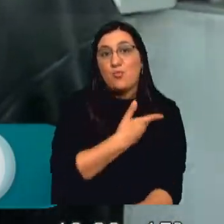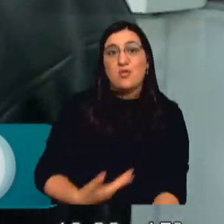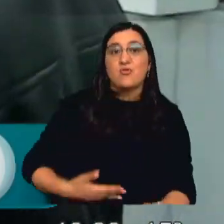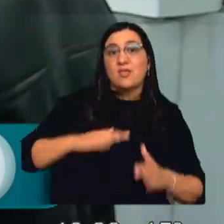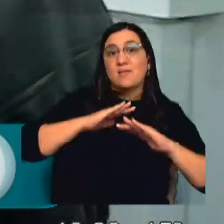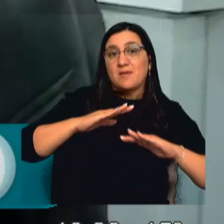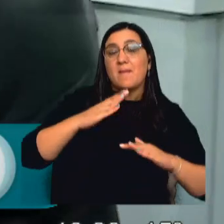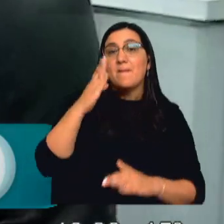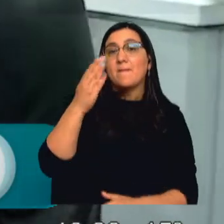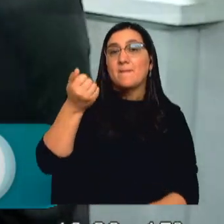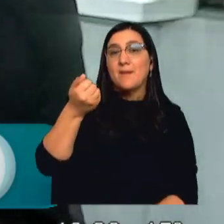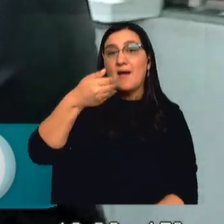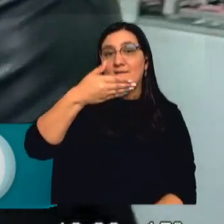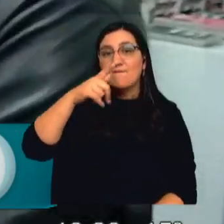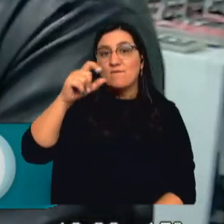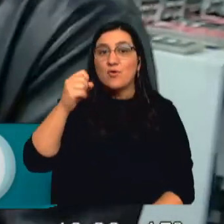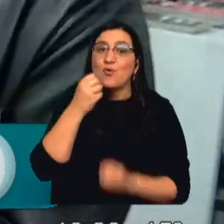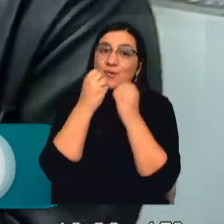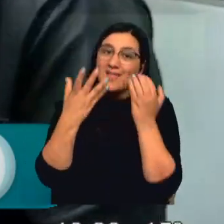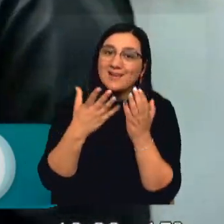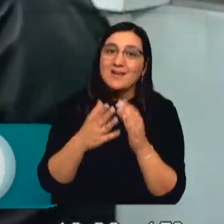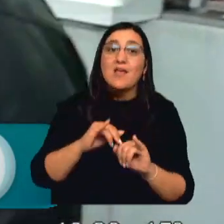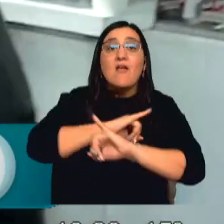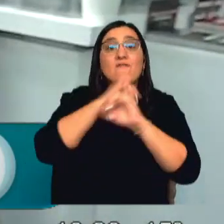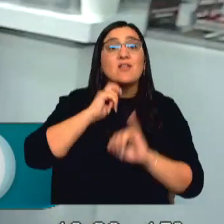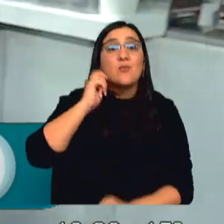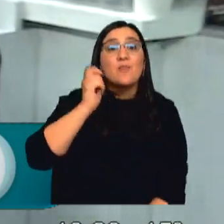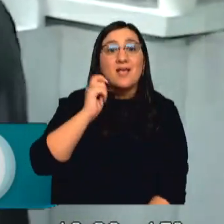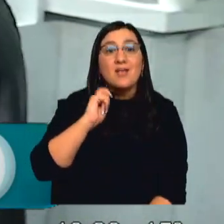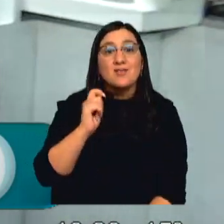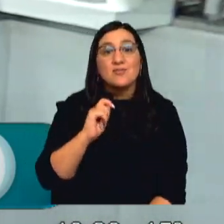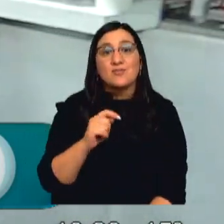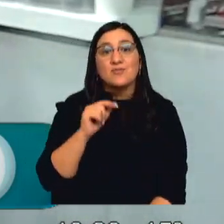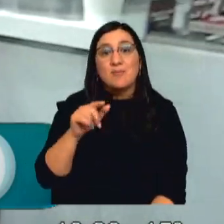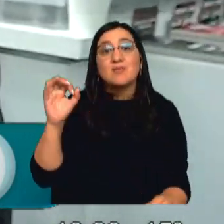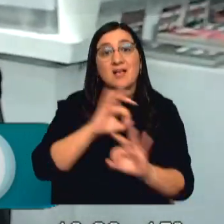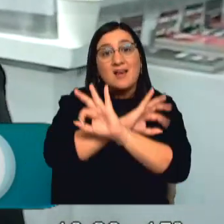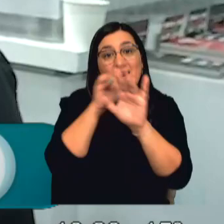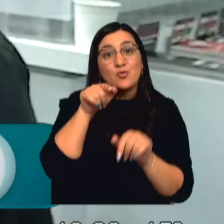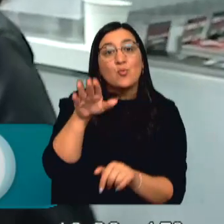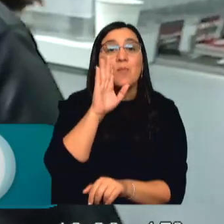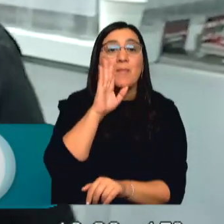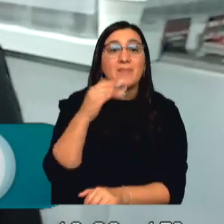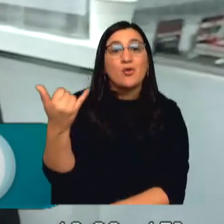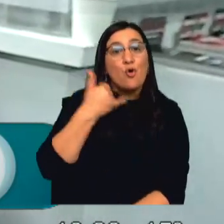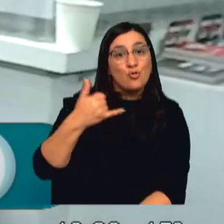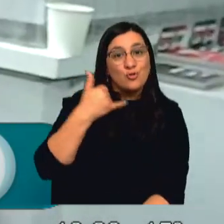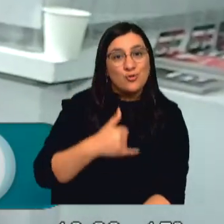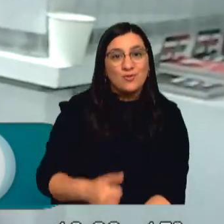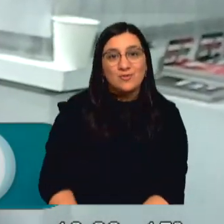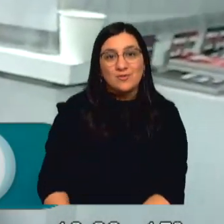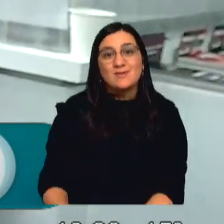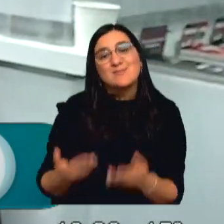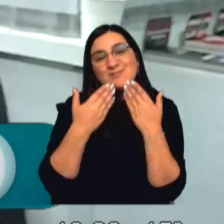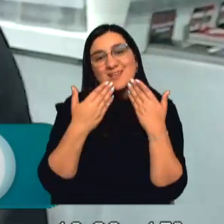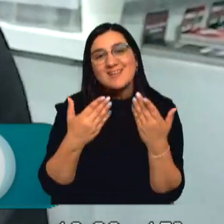¿Cómo andas, Pablo? Buenas. Bien, ¿cómo andan? Bueno, feliz cumpleaños, Pablo. Vamos a blanquear. Es tu cumpleaños, me contó tu madre. Estaba tratando de mantenerlo secreto, pero bueno. Bueno, muchas